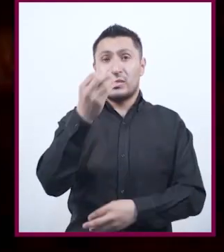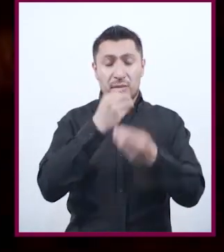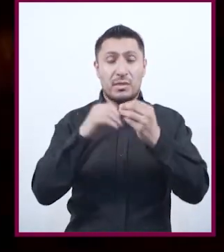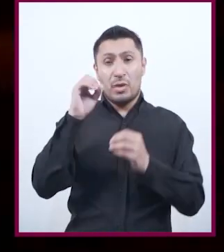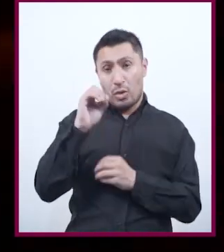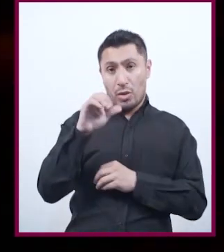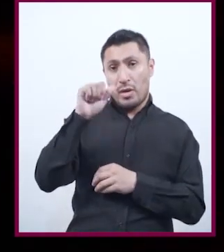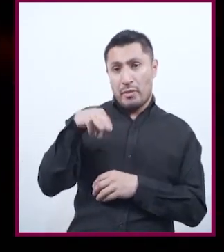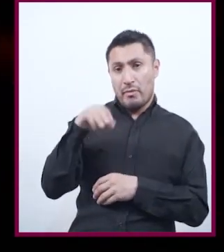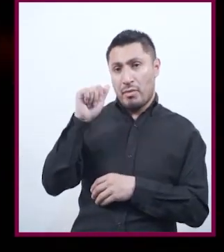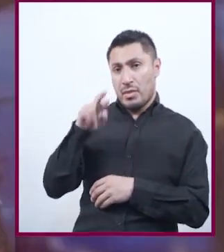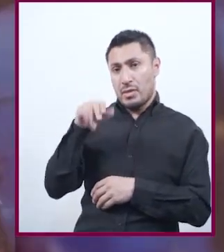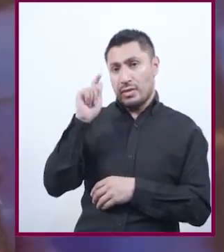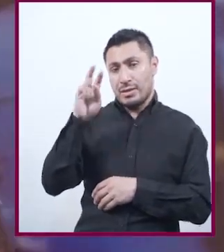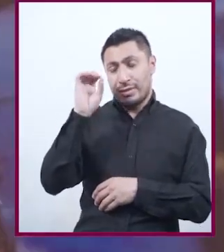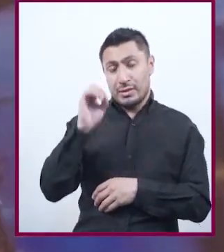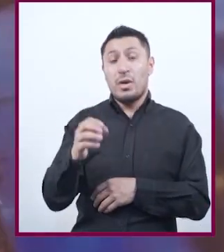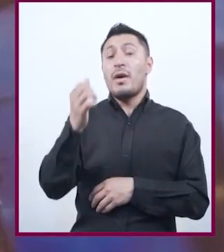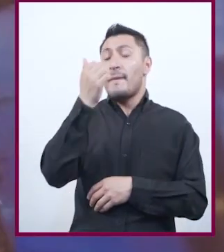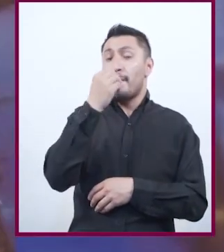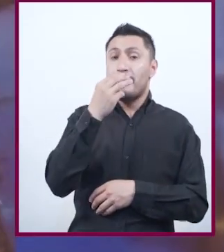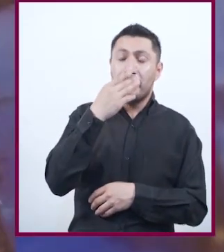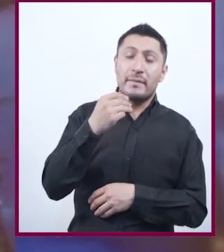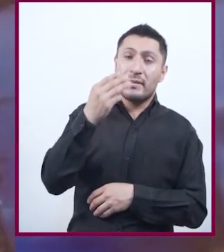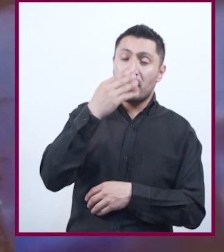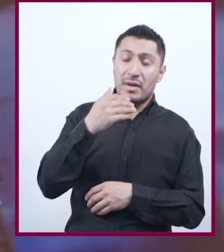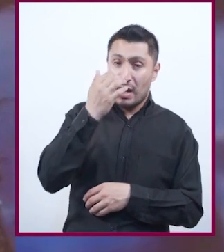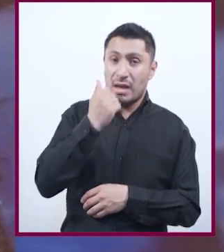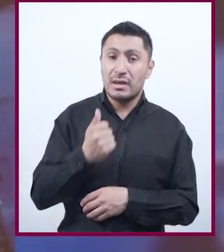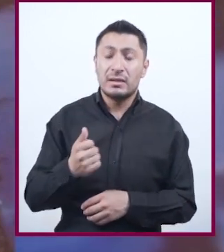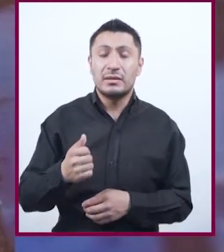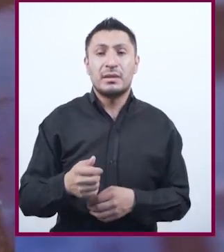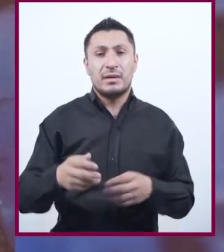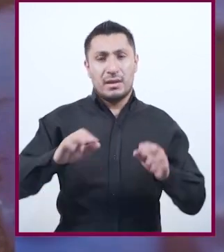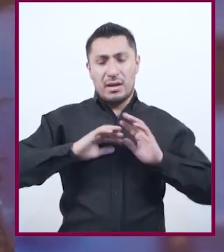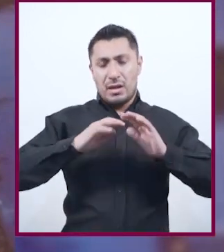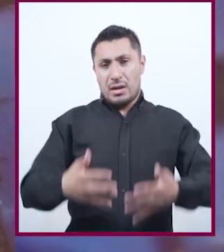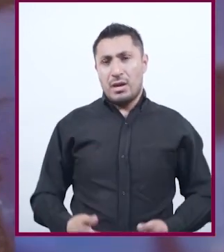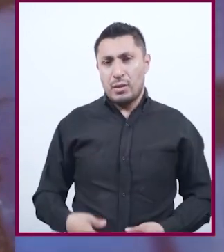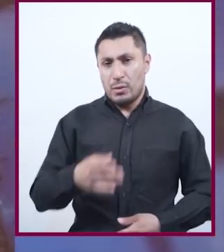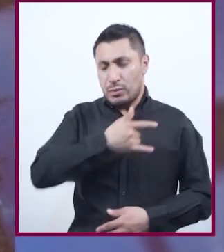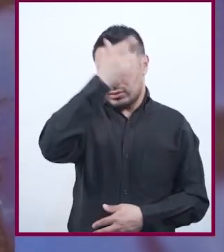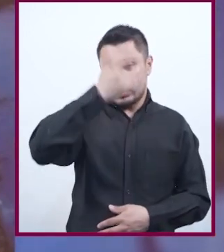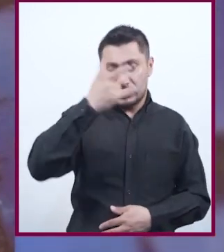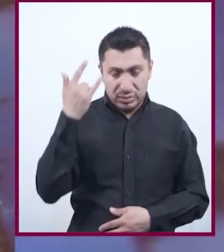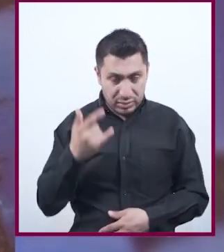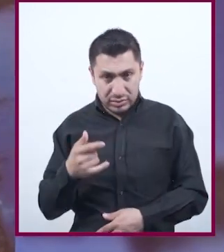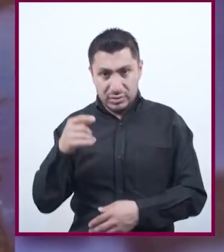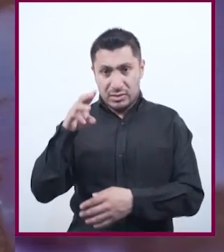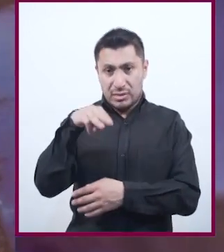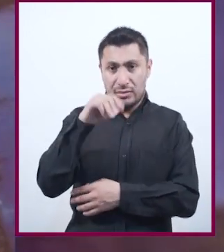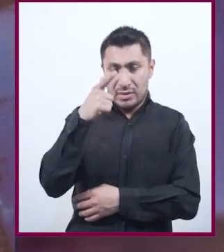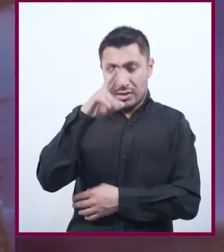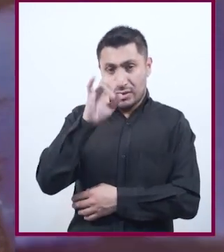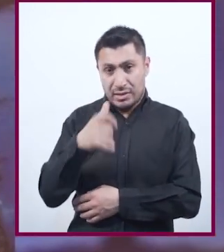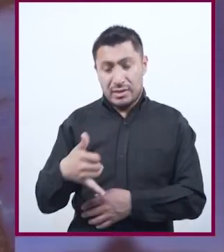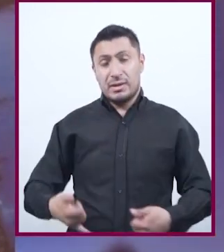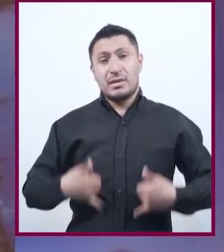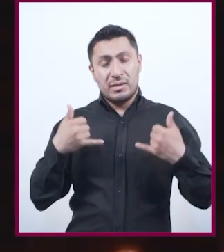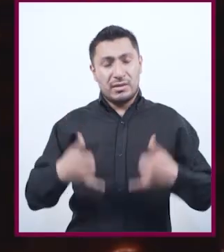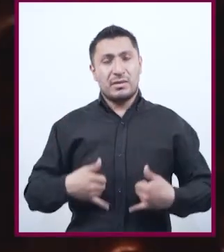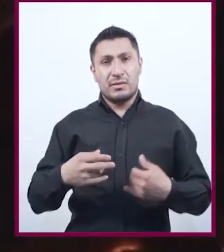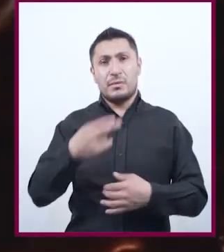comiendo amaranto con miel, las embarazadas y los niños usando máscaras de maguey, los adolescentes tomando fotos para sus